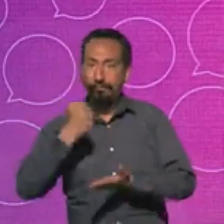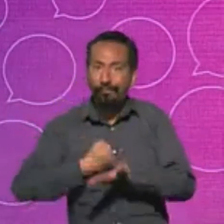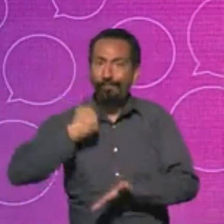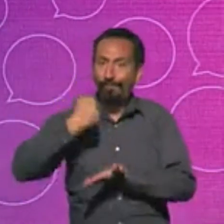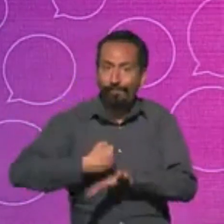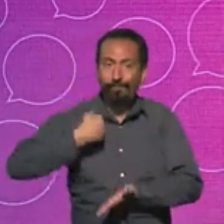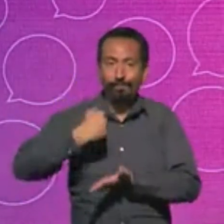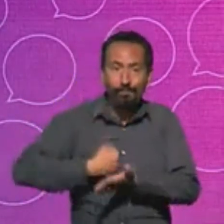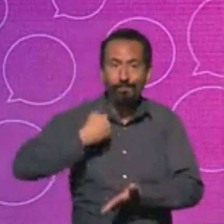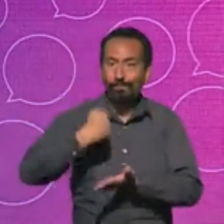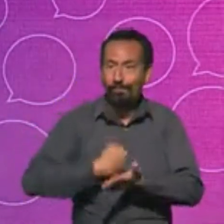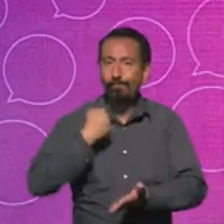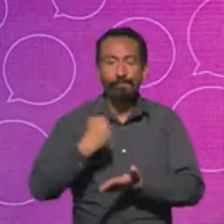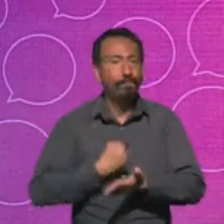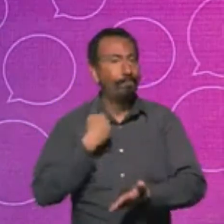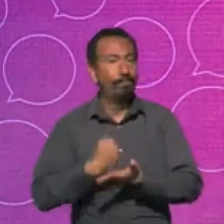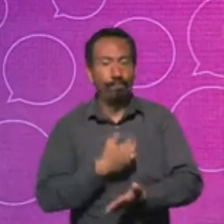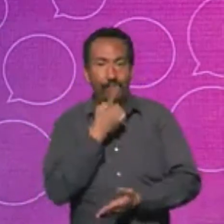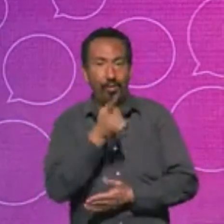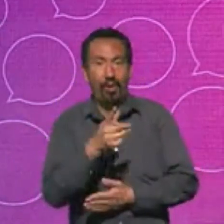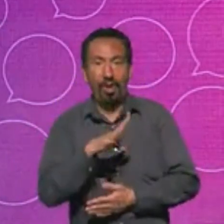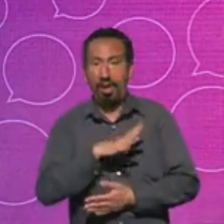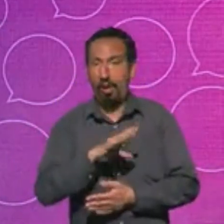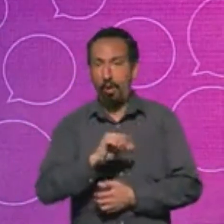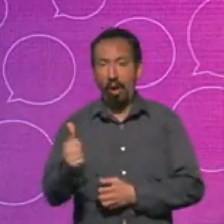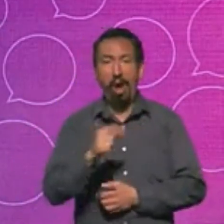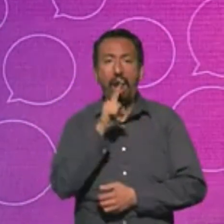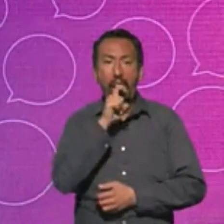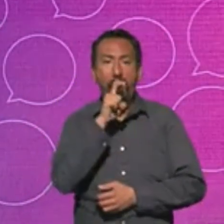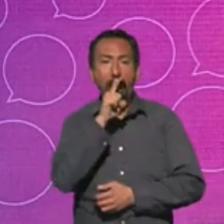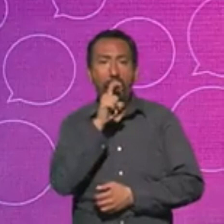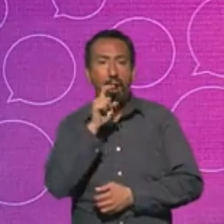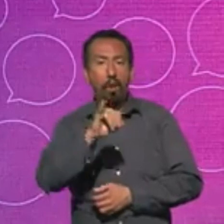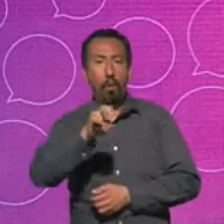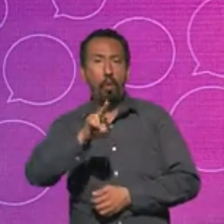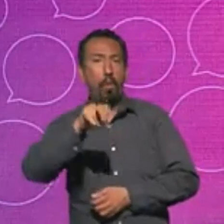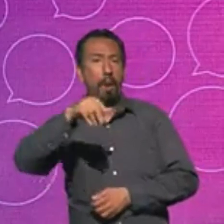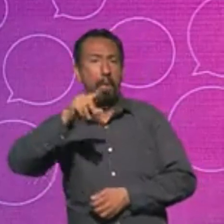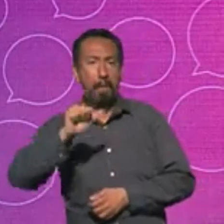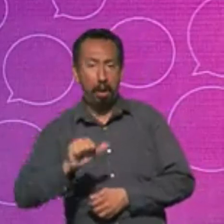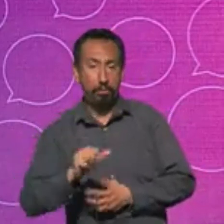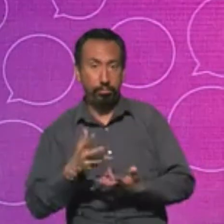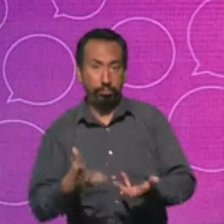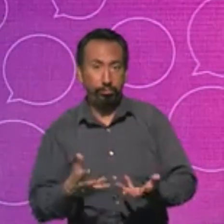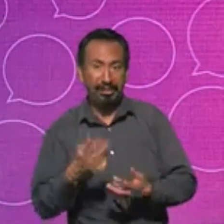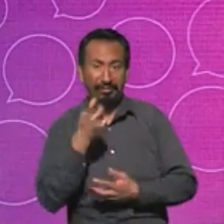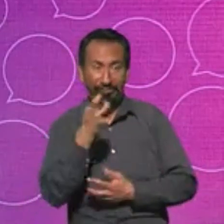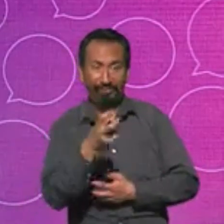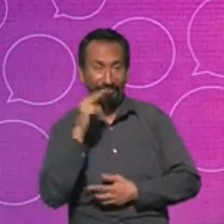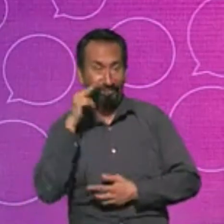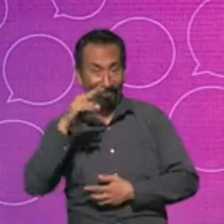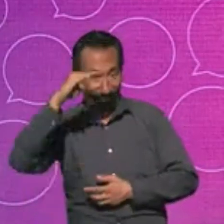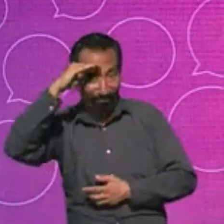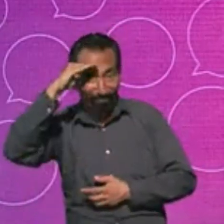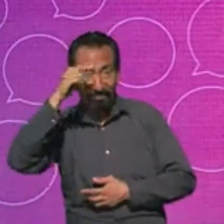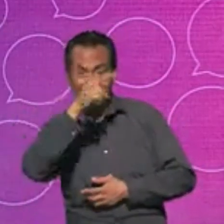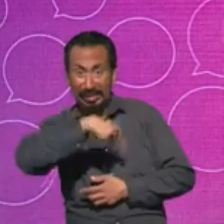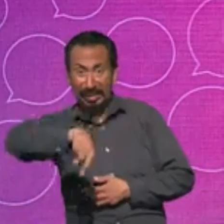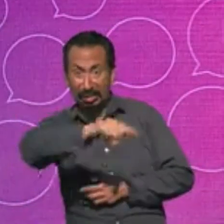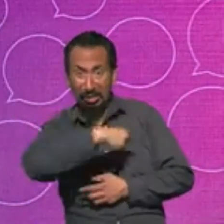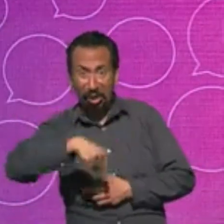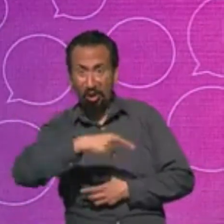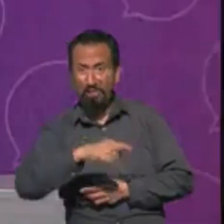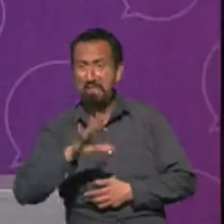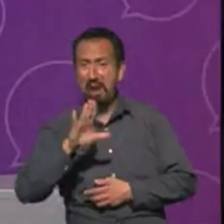querer imponer la operación del agua por parte de jumapa eso eso Deja mucho que pensar en intereses